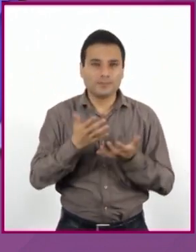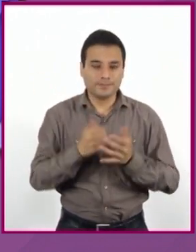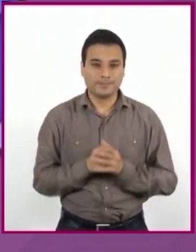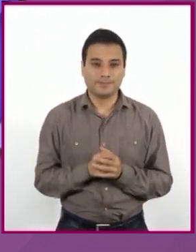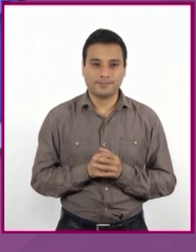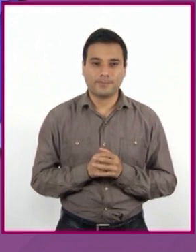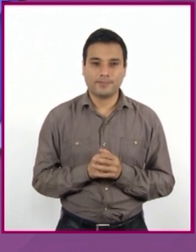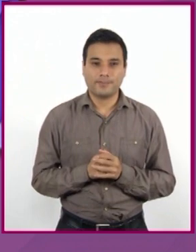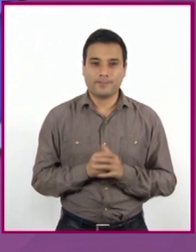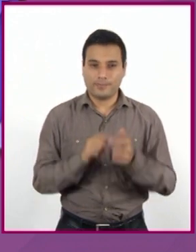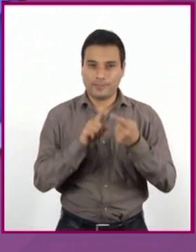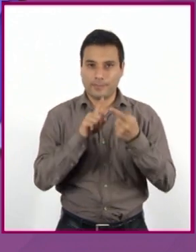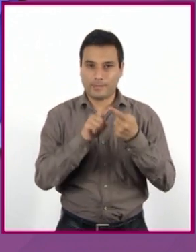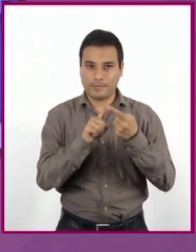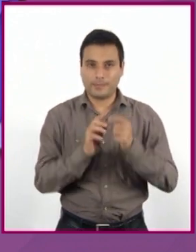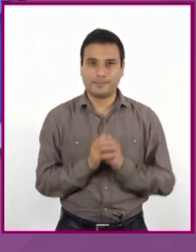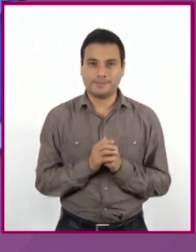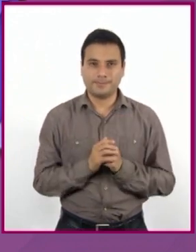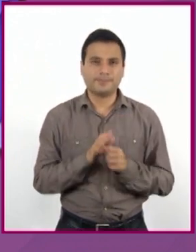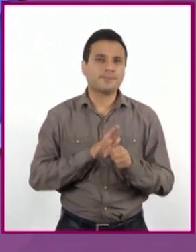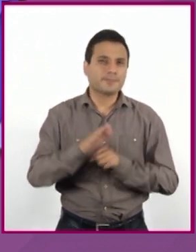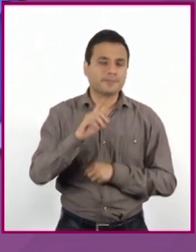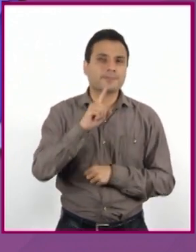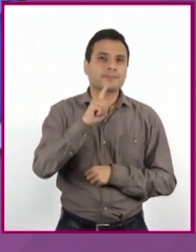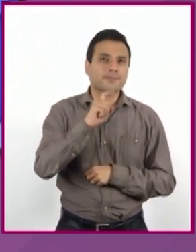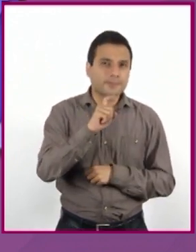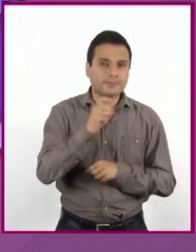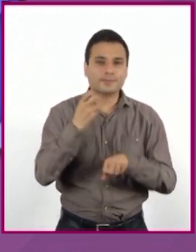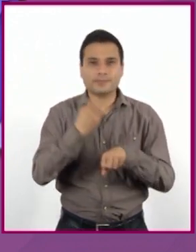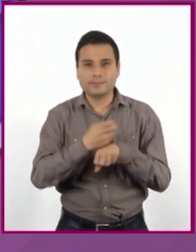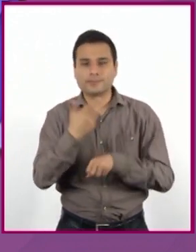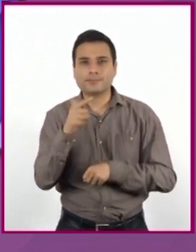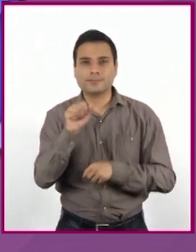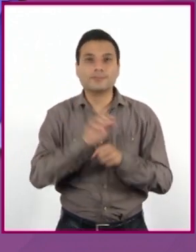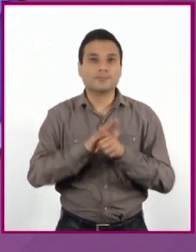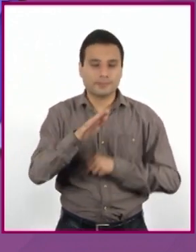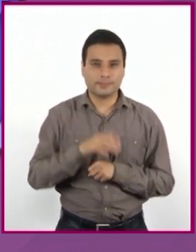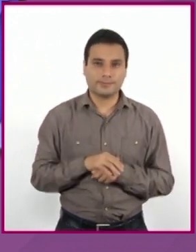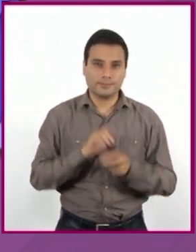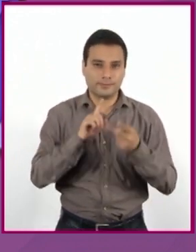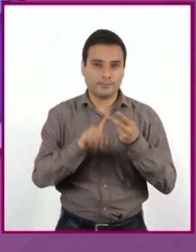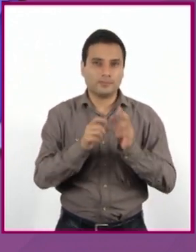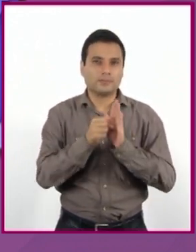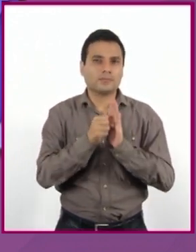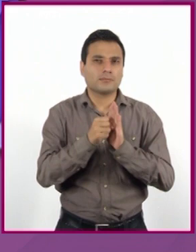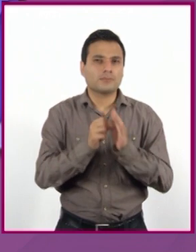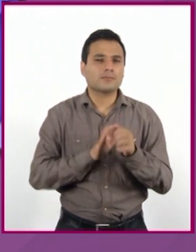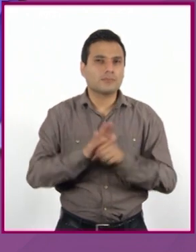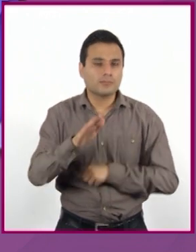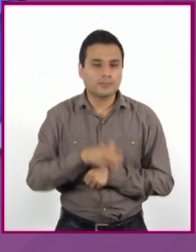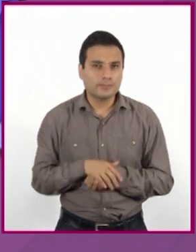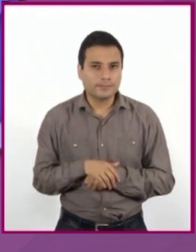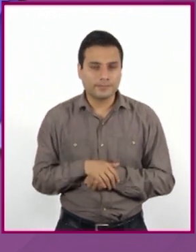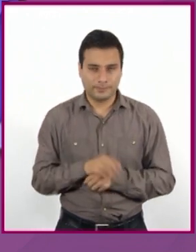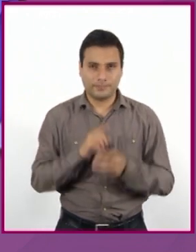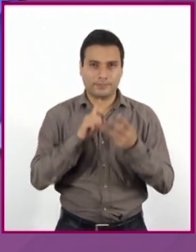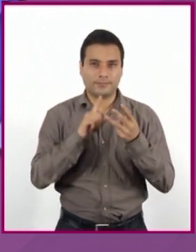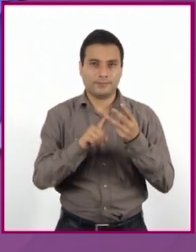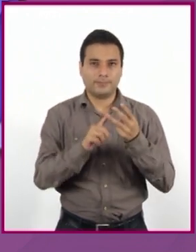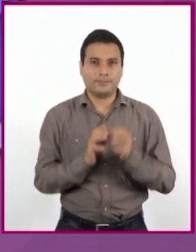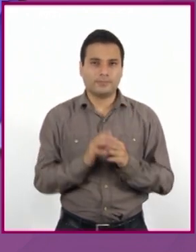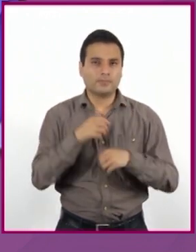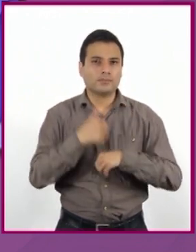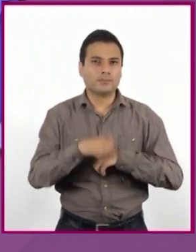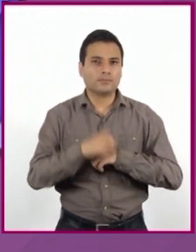Inciso A, el estado físico de las sustancias. Inciso B, el símbolo químico. Inciso C, el